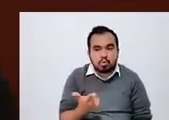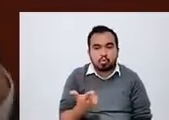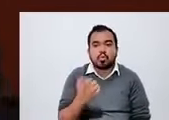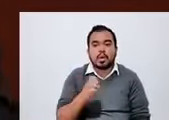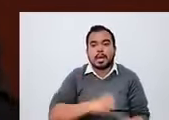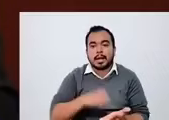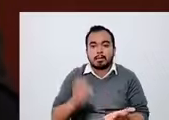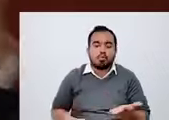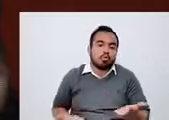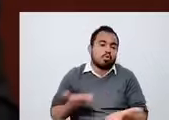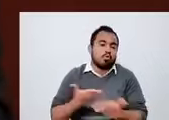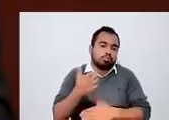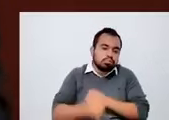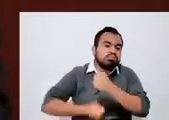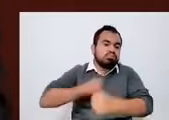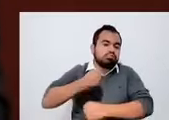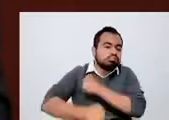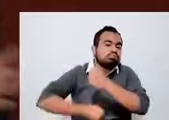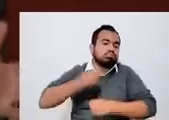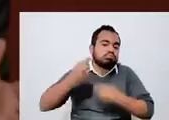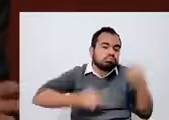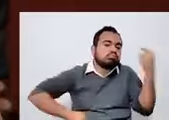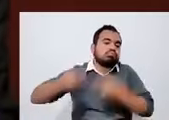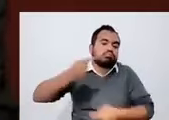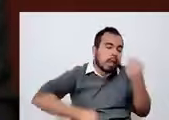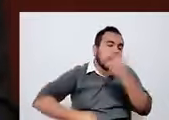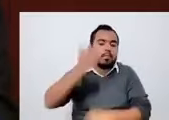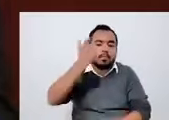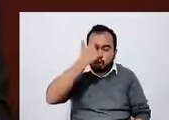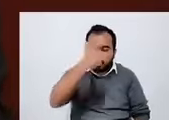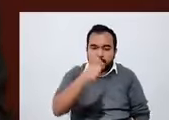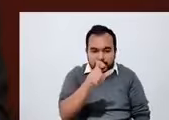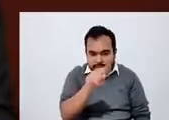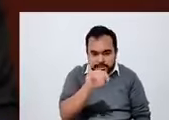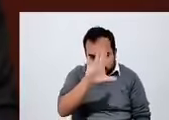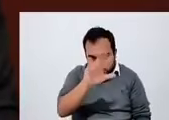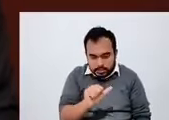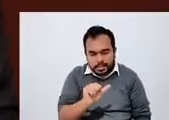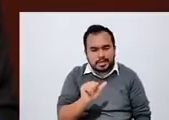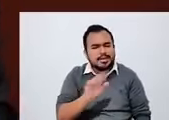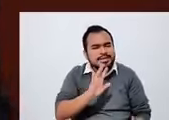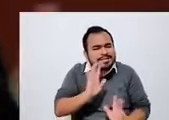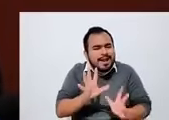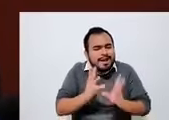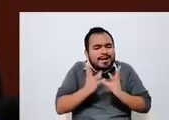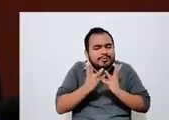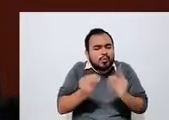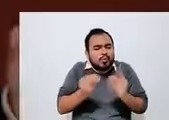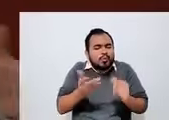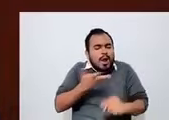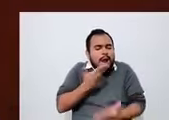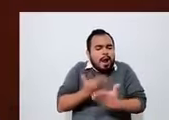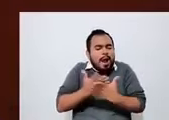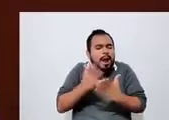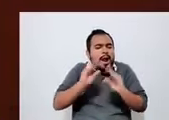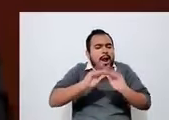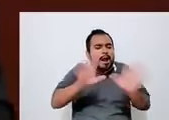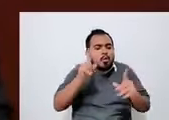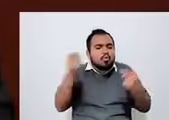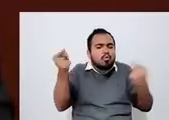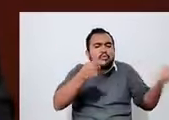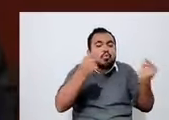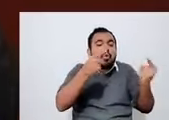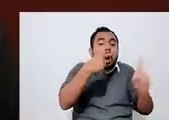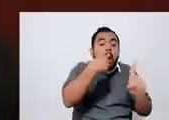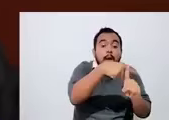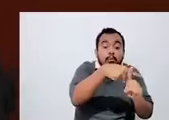dar soluciones que aparentemente son muy claras y que en realidad son objeto de discusión, dar solo argumentos a favor y no omitir los